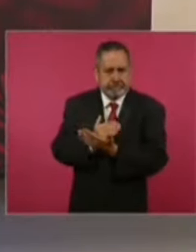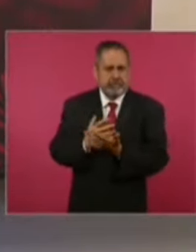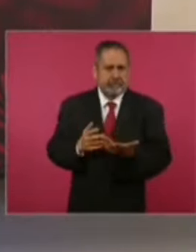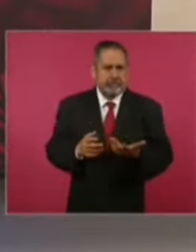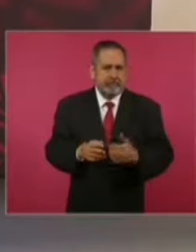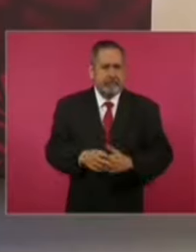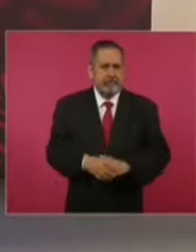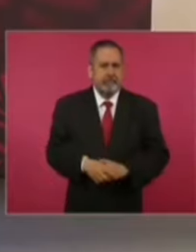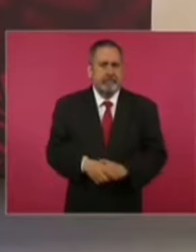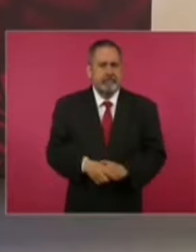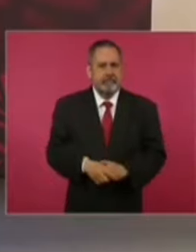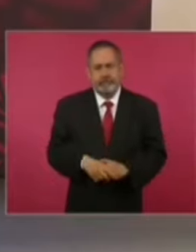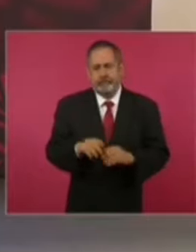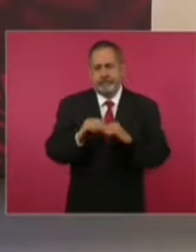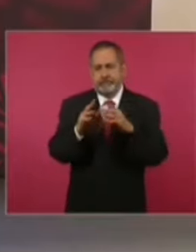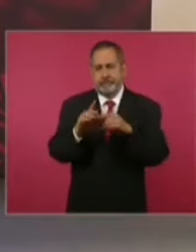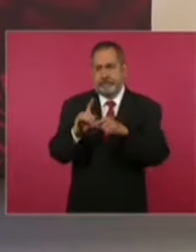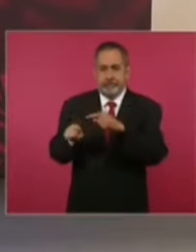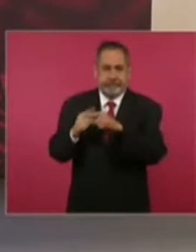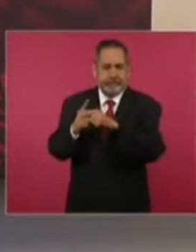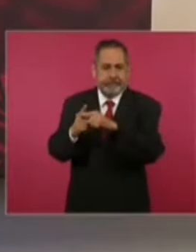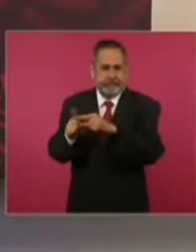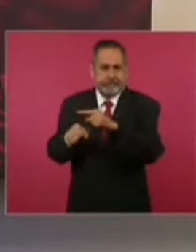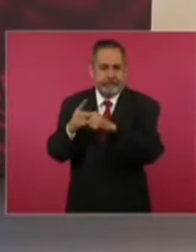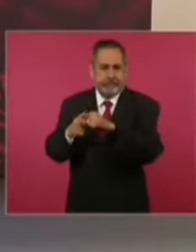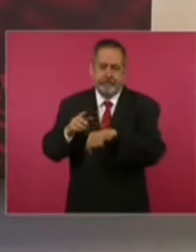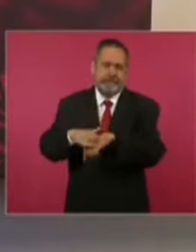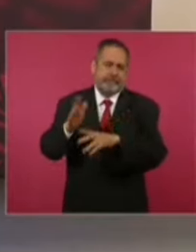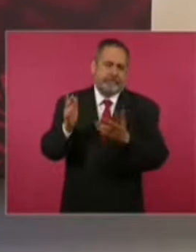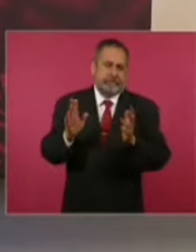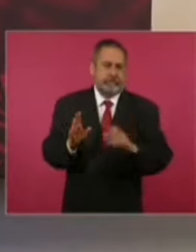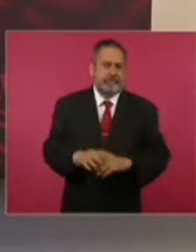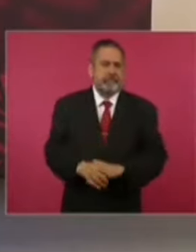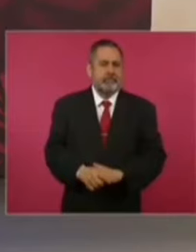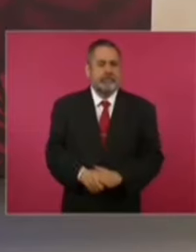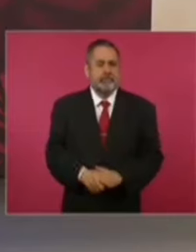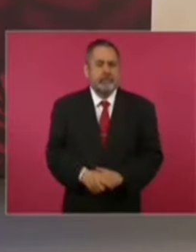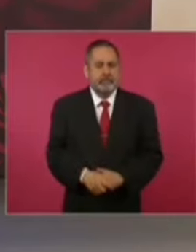le sumamos, pues son más.